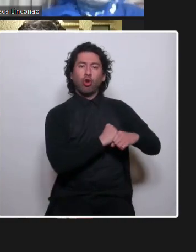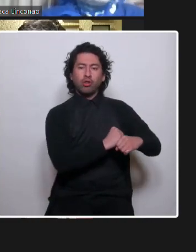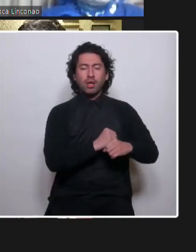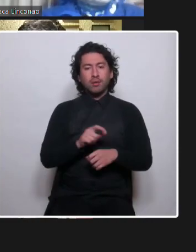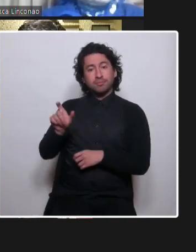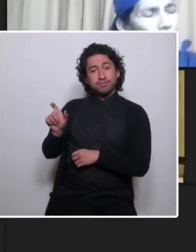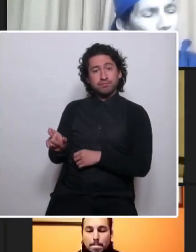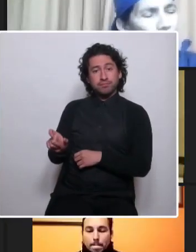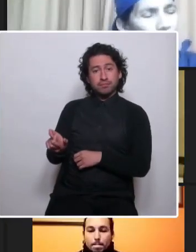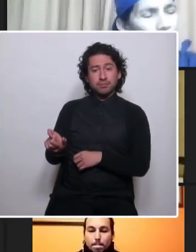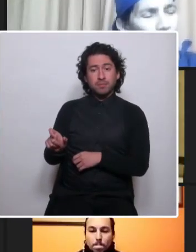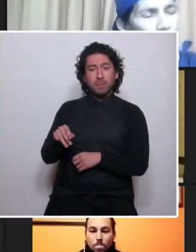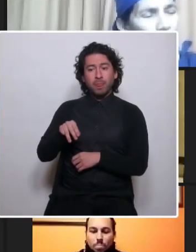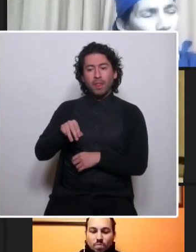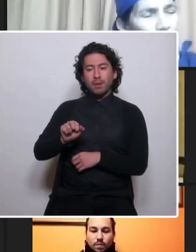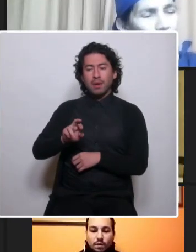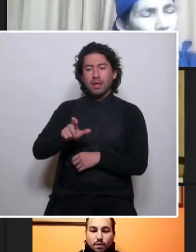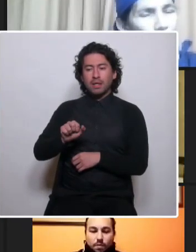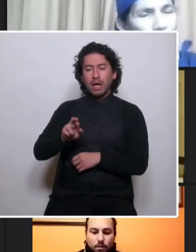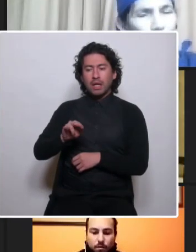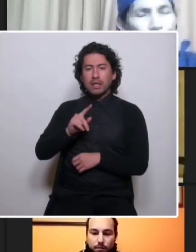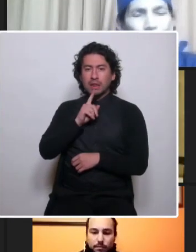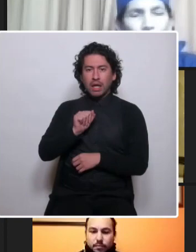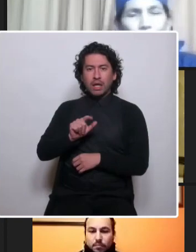Convencional Margarita Letelier. A